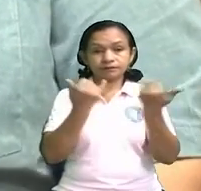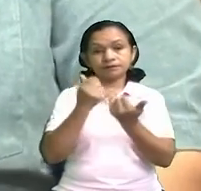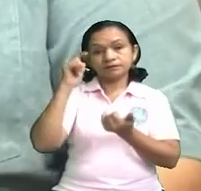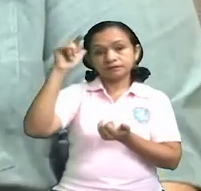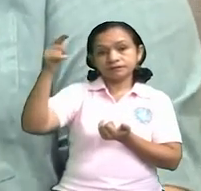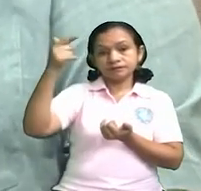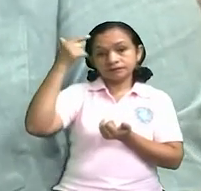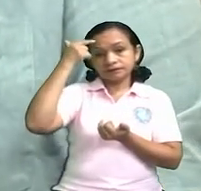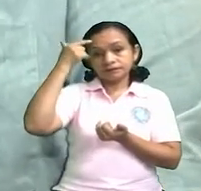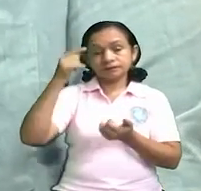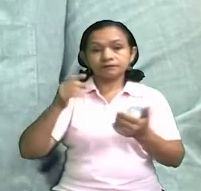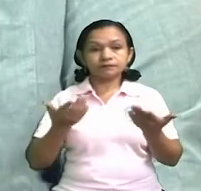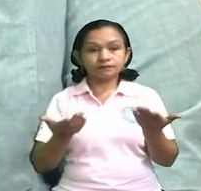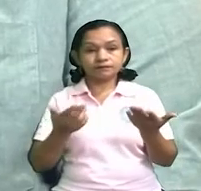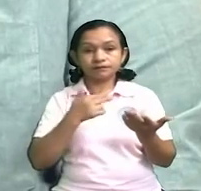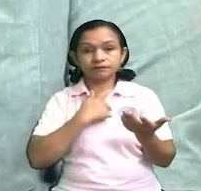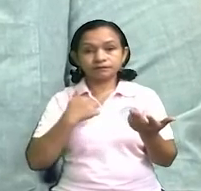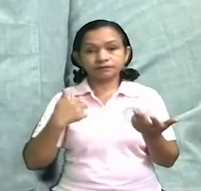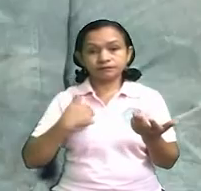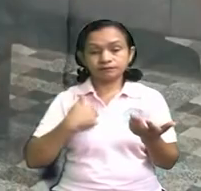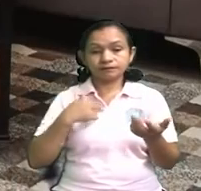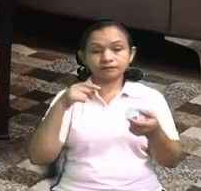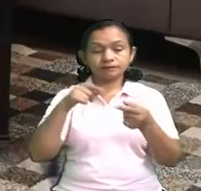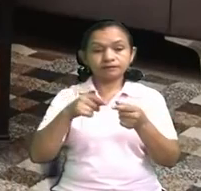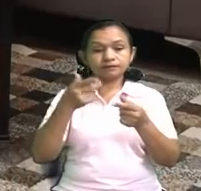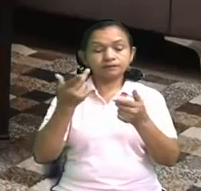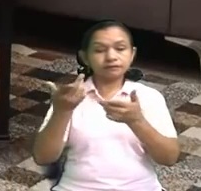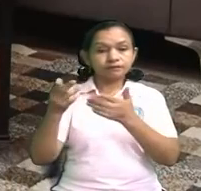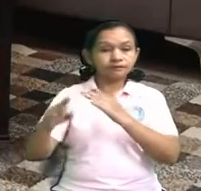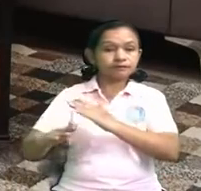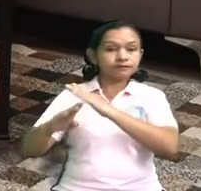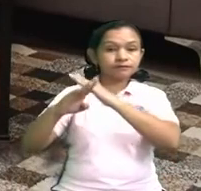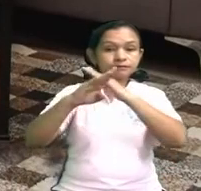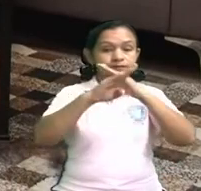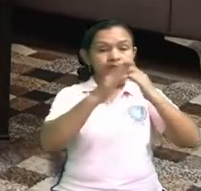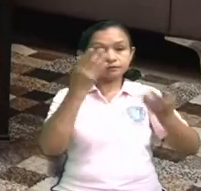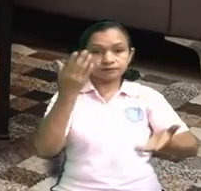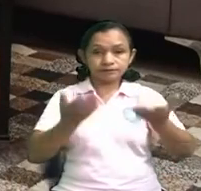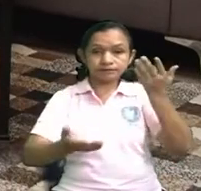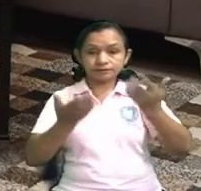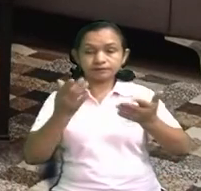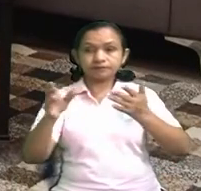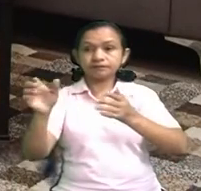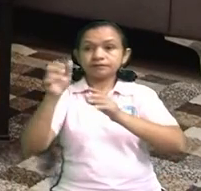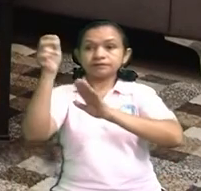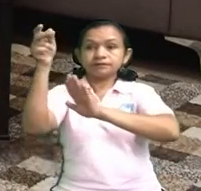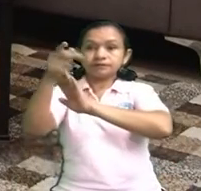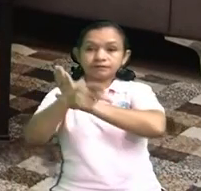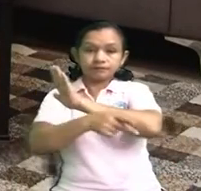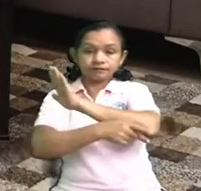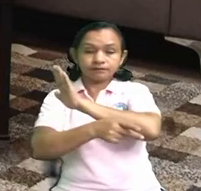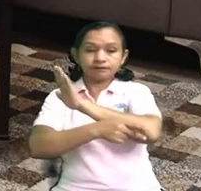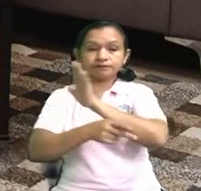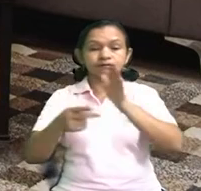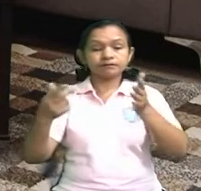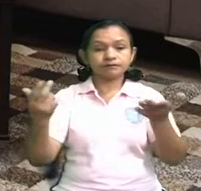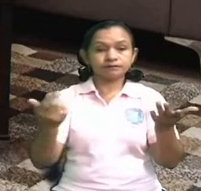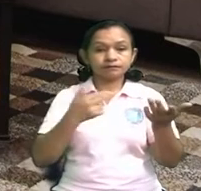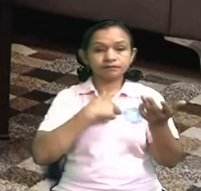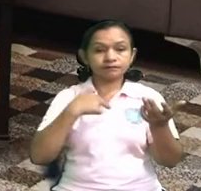gobierno. Entonces se creó el Sistema Nacional contra Incendios, se capacitó personal en el exterior, se